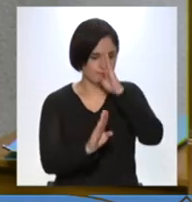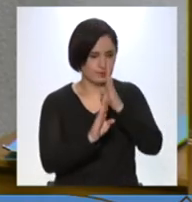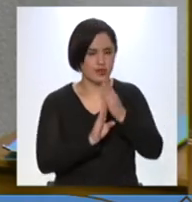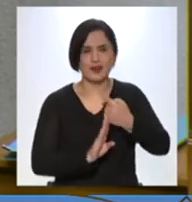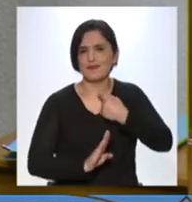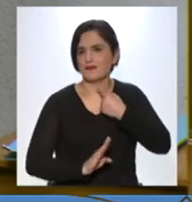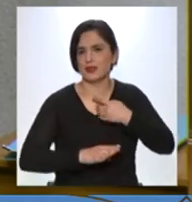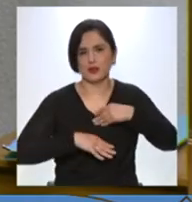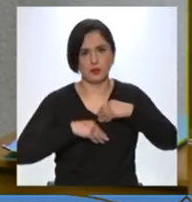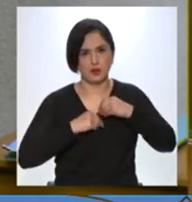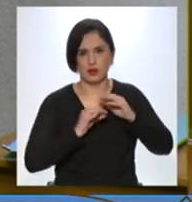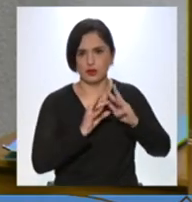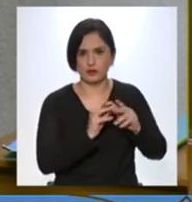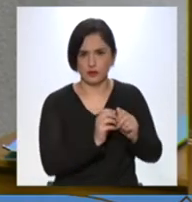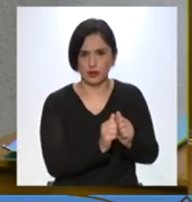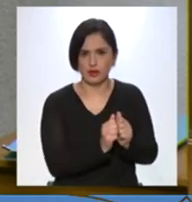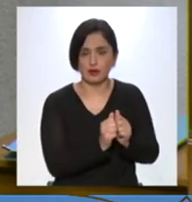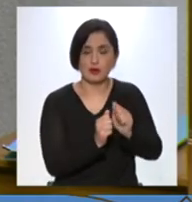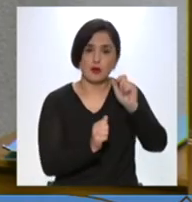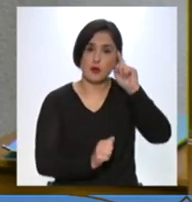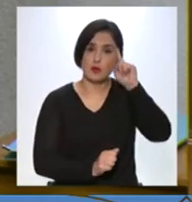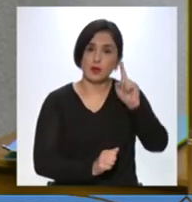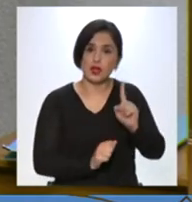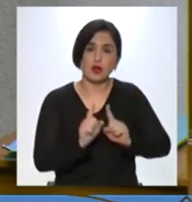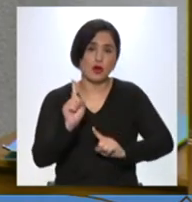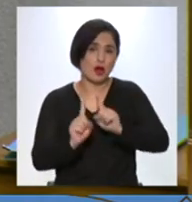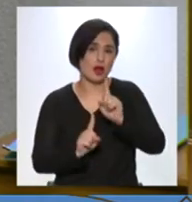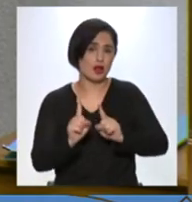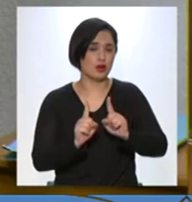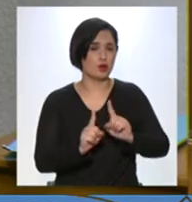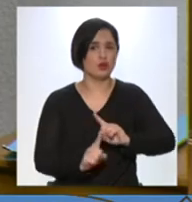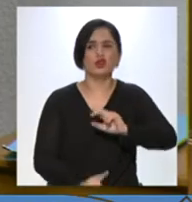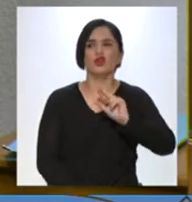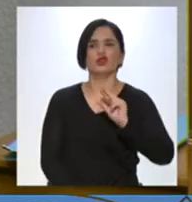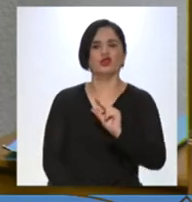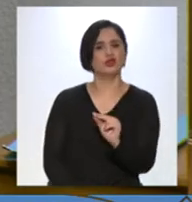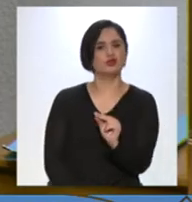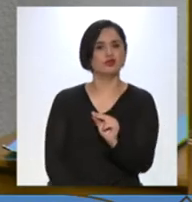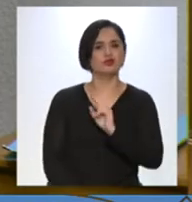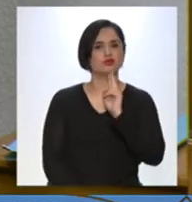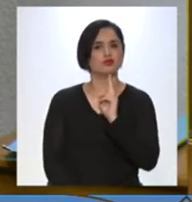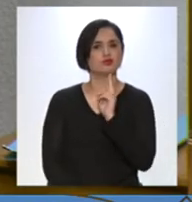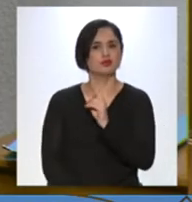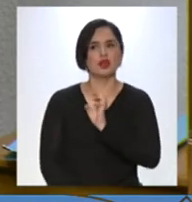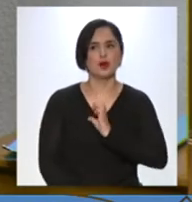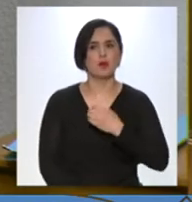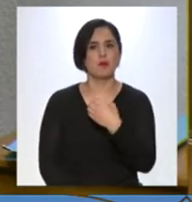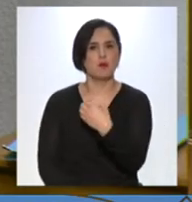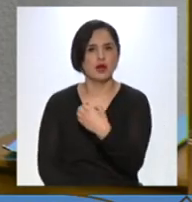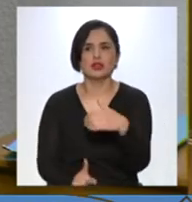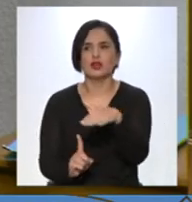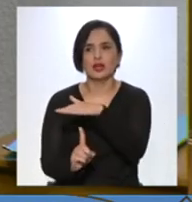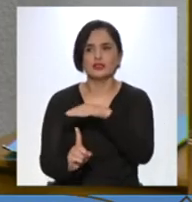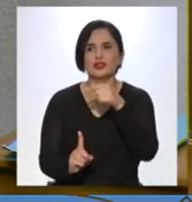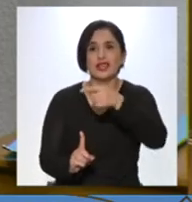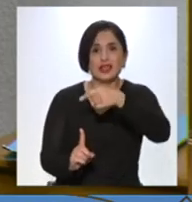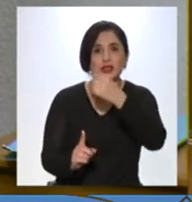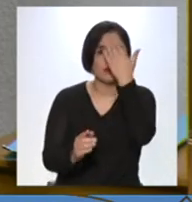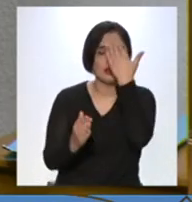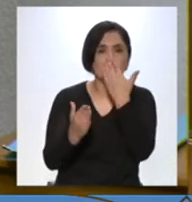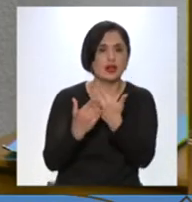nuestras familias. Sin embargo, algunos frívolamente se negaron a conectar empáticamente con la realidad que